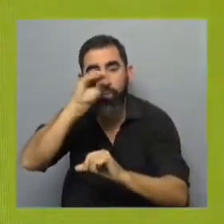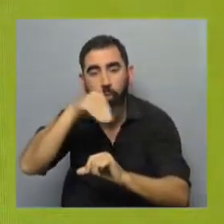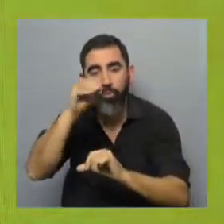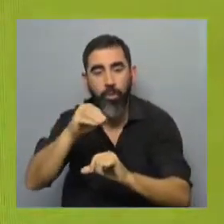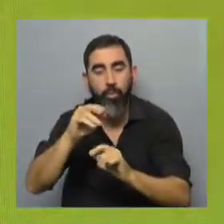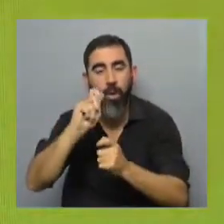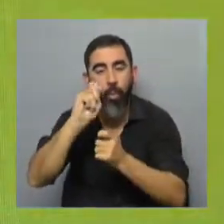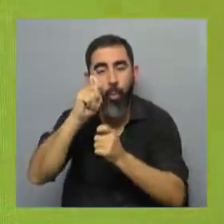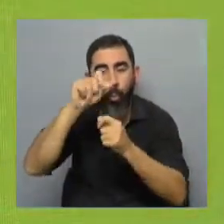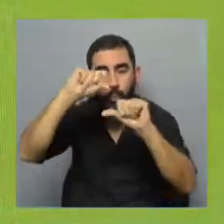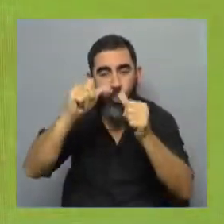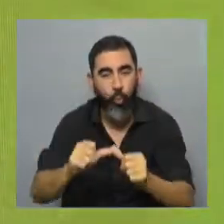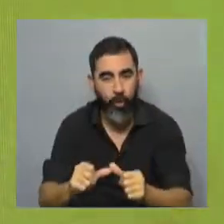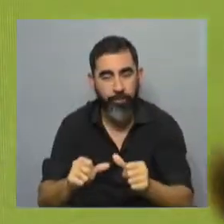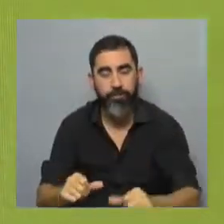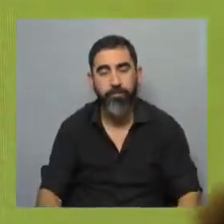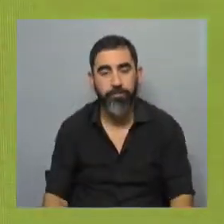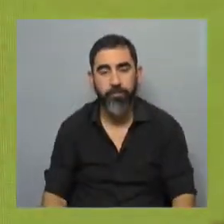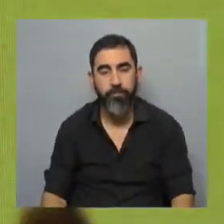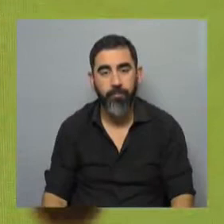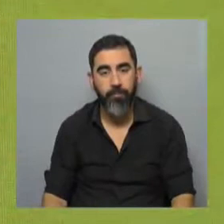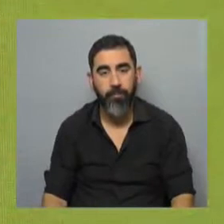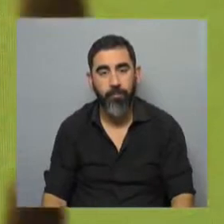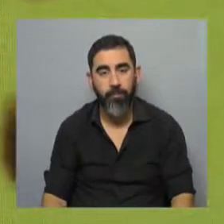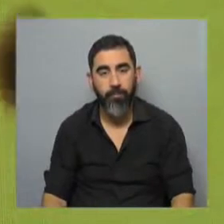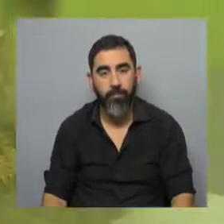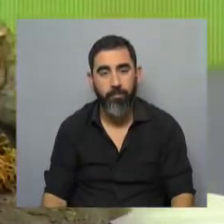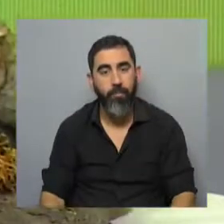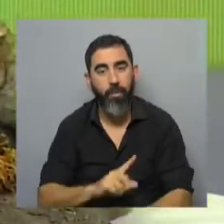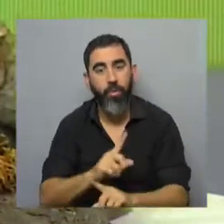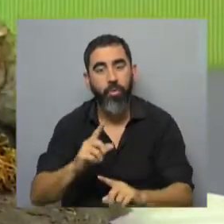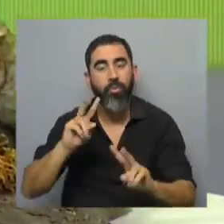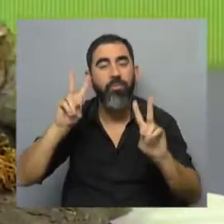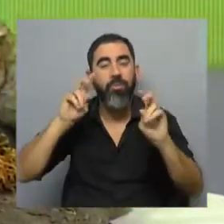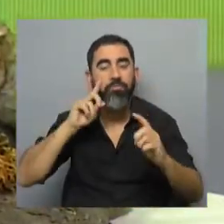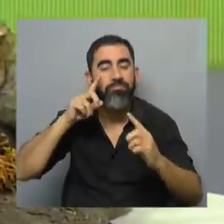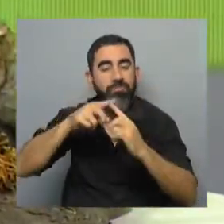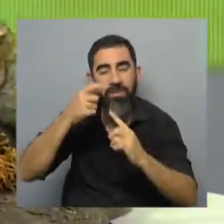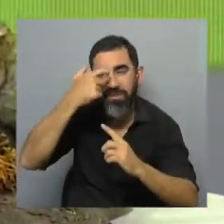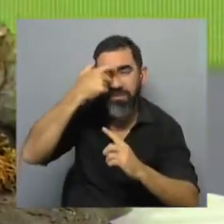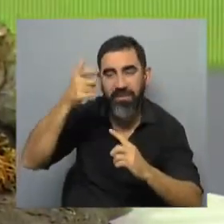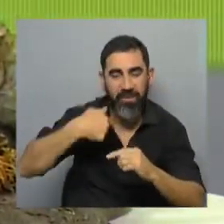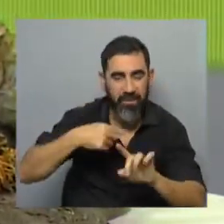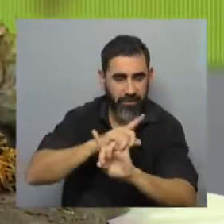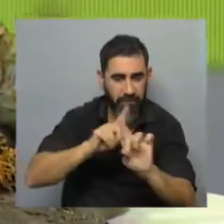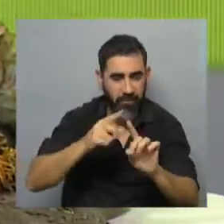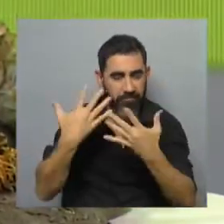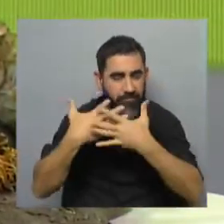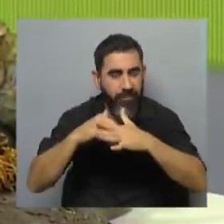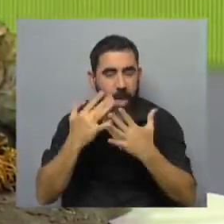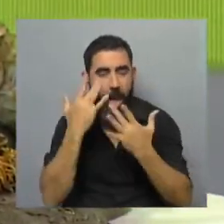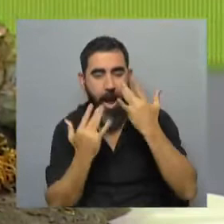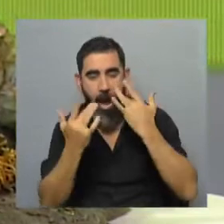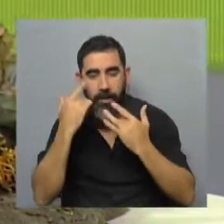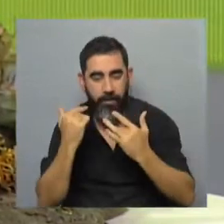mediante escultura. Uh-huh. En realidad no empecé con un enfoque científico mezclado con artístico como